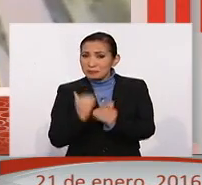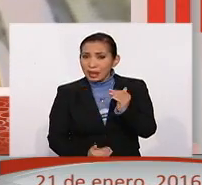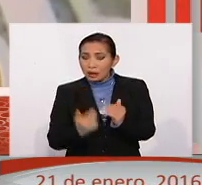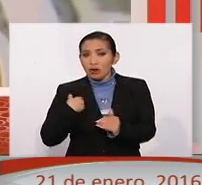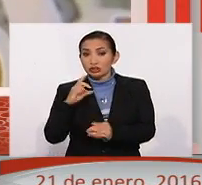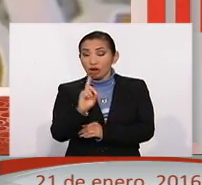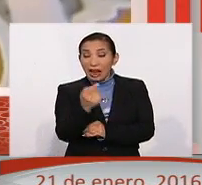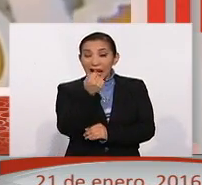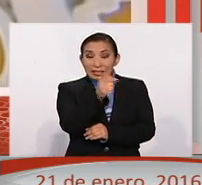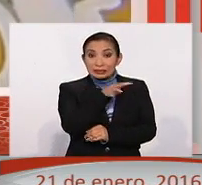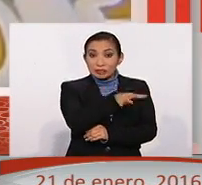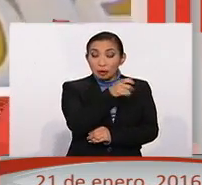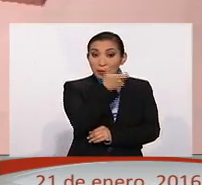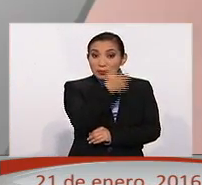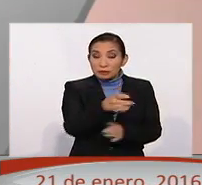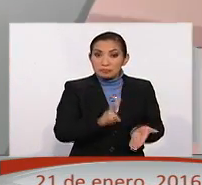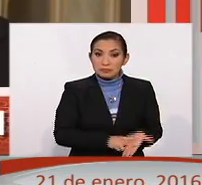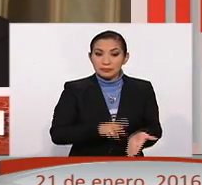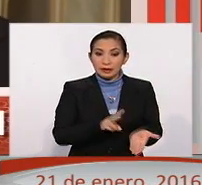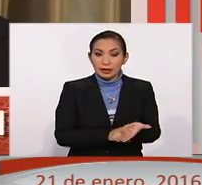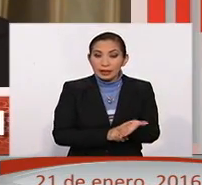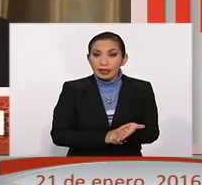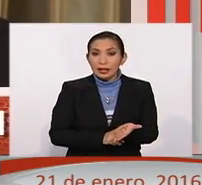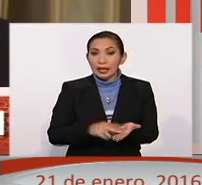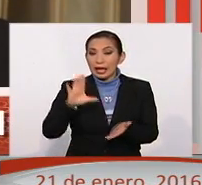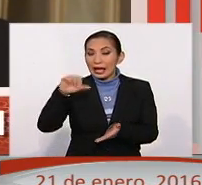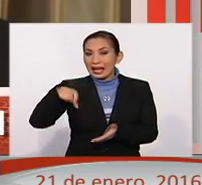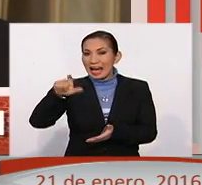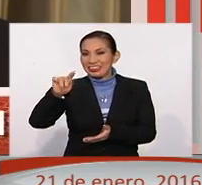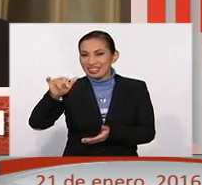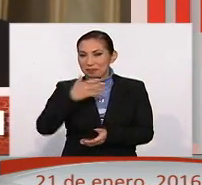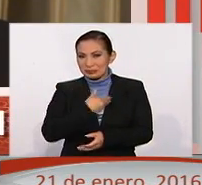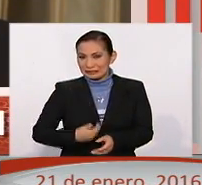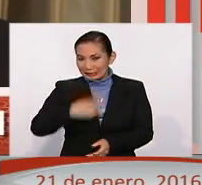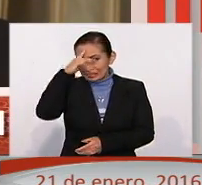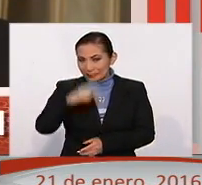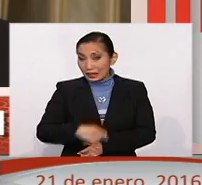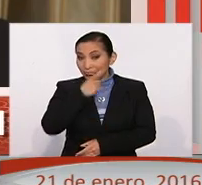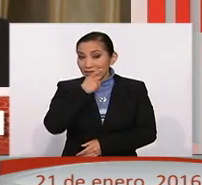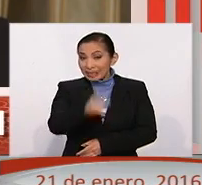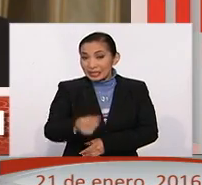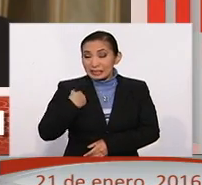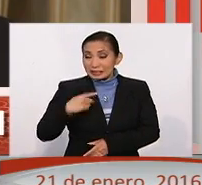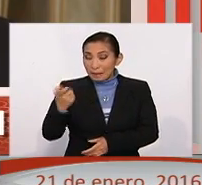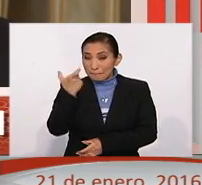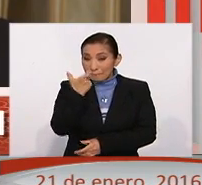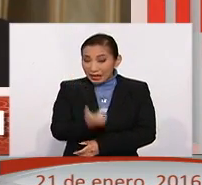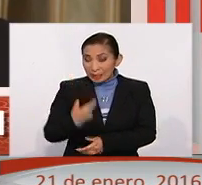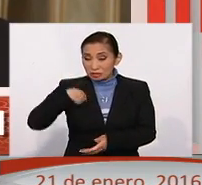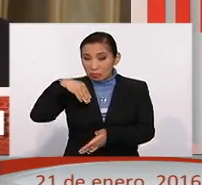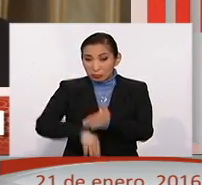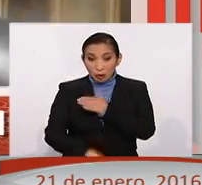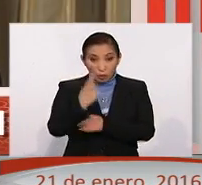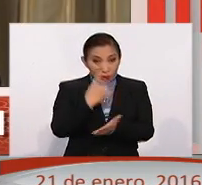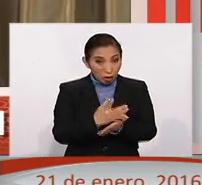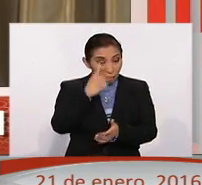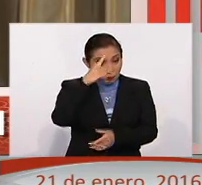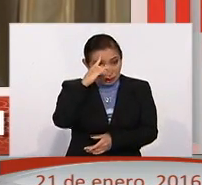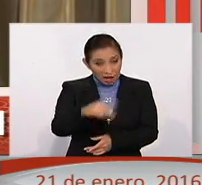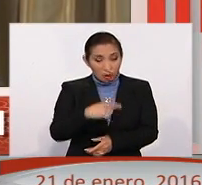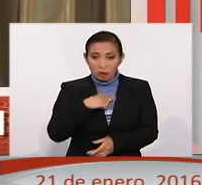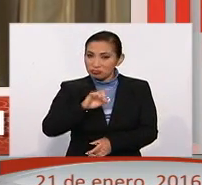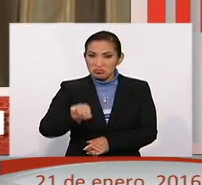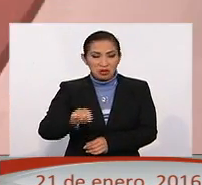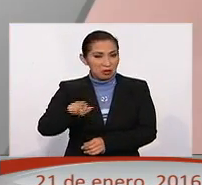El dólar casi en 19 pesos. En Qatar, el presidente Enrique Peña Nieto asegura que la caída del peso no es privativa de México. No es un